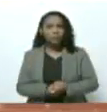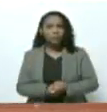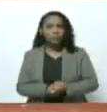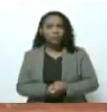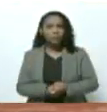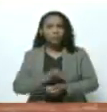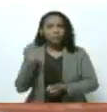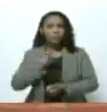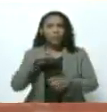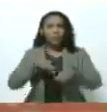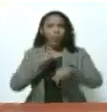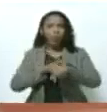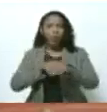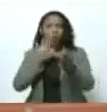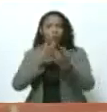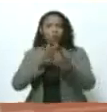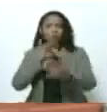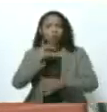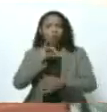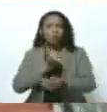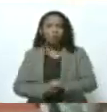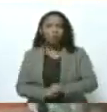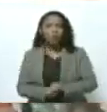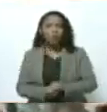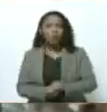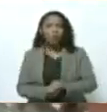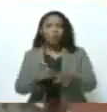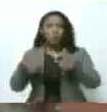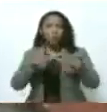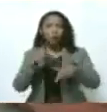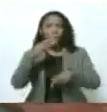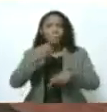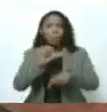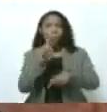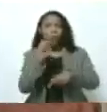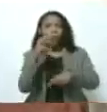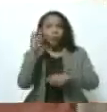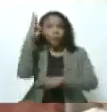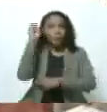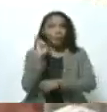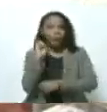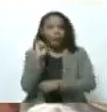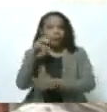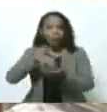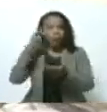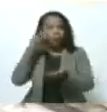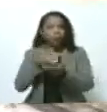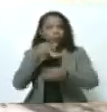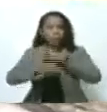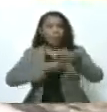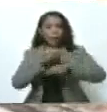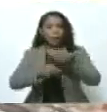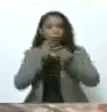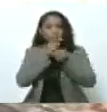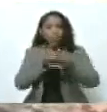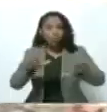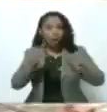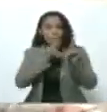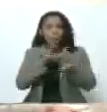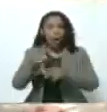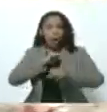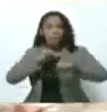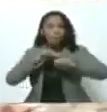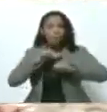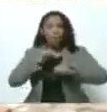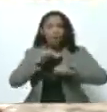Así es, a esta hora establecemos el contacto informativo desde el sector Polvorín, parroquia Petare del estado Miranda, donde se lleva a cabo el despliegue del plan Amor en